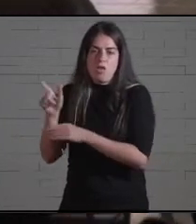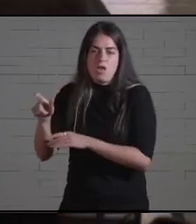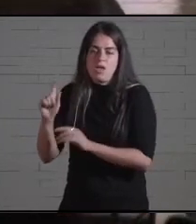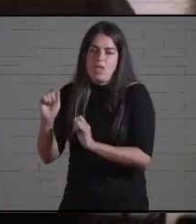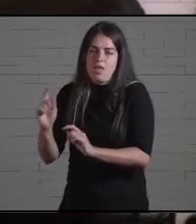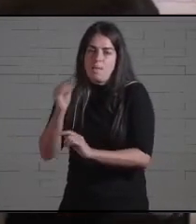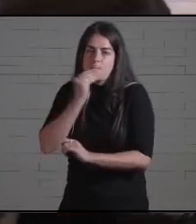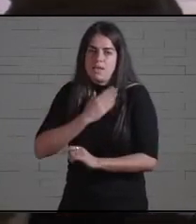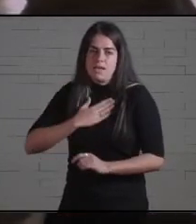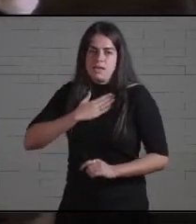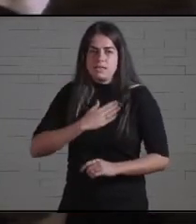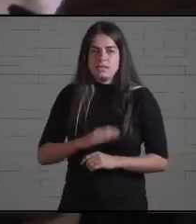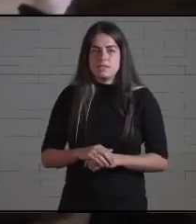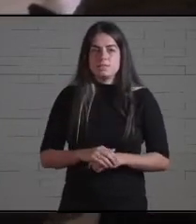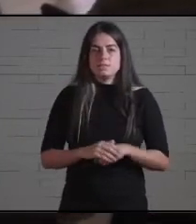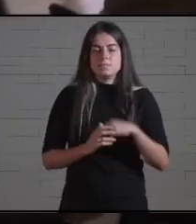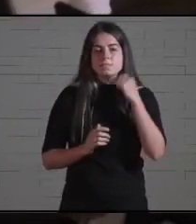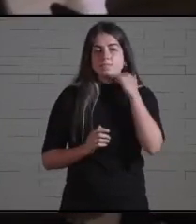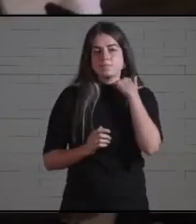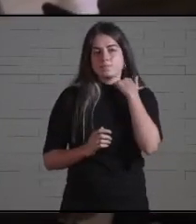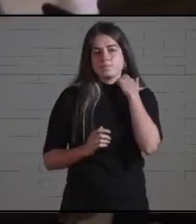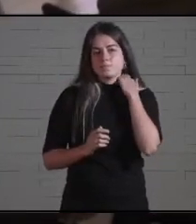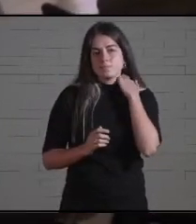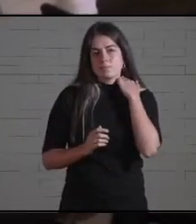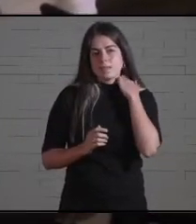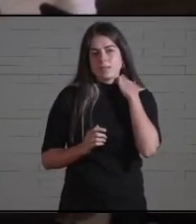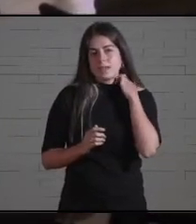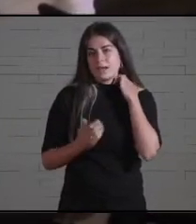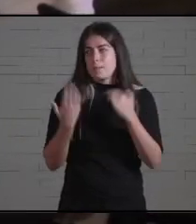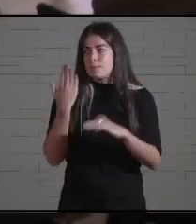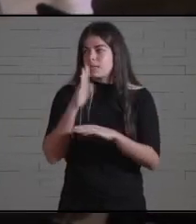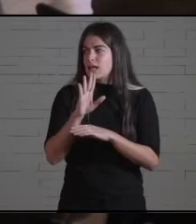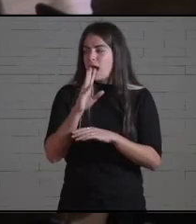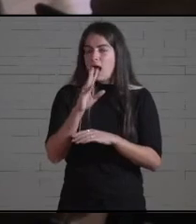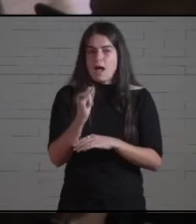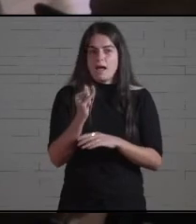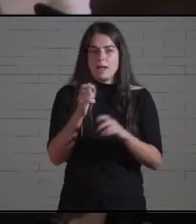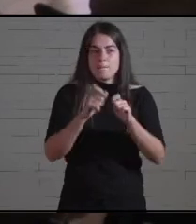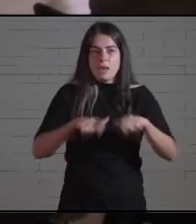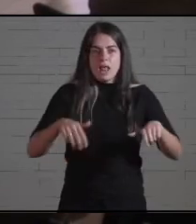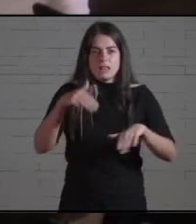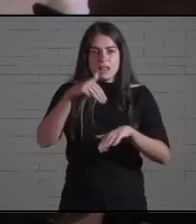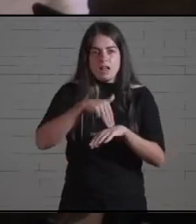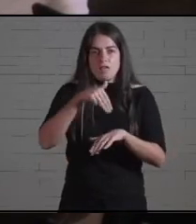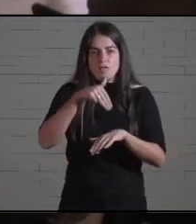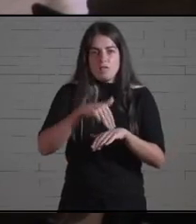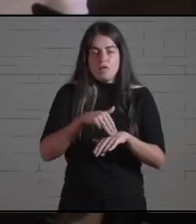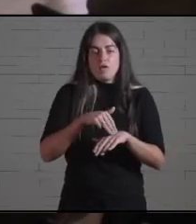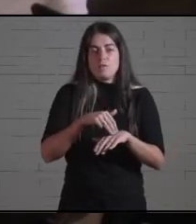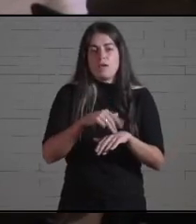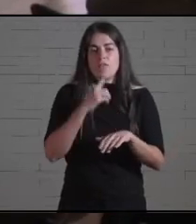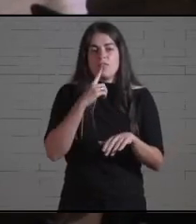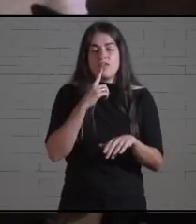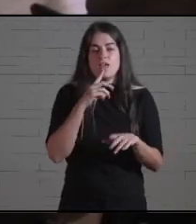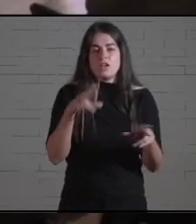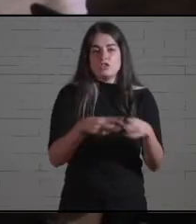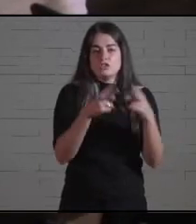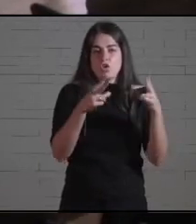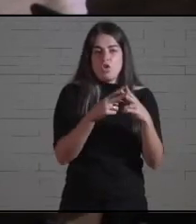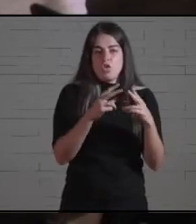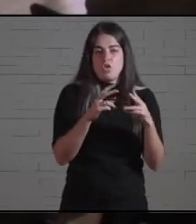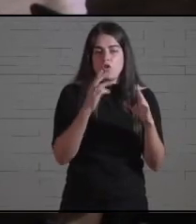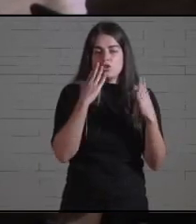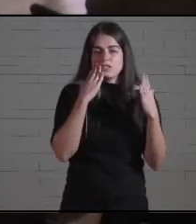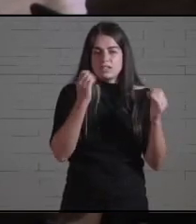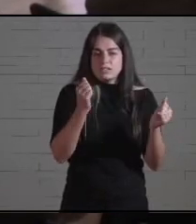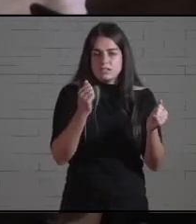acampadas unas representantes de la plataforma unitaria de sociosanitarias de ayuda a domicilio